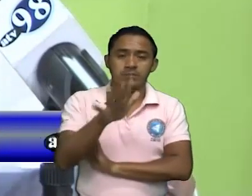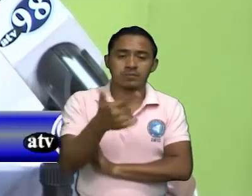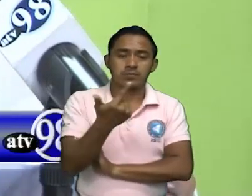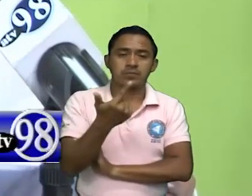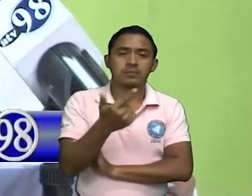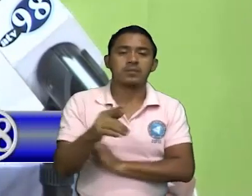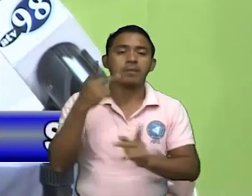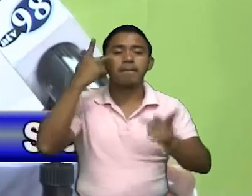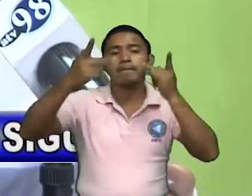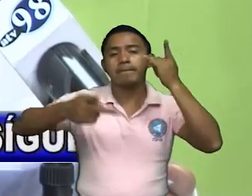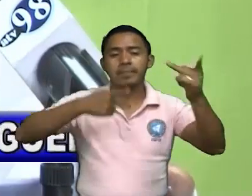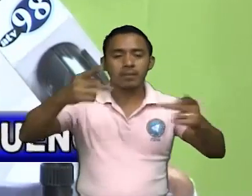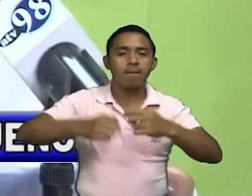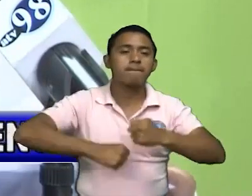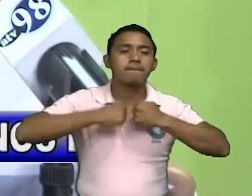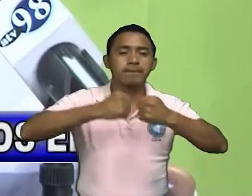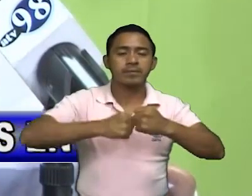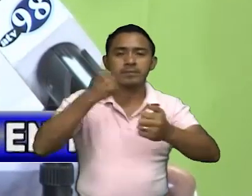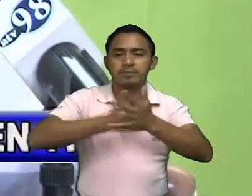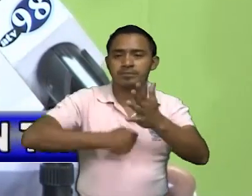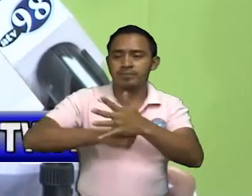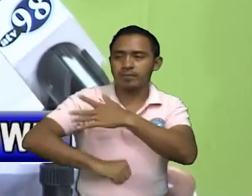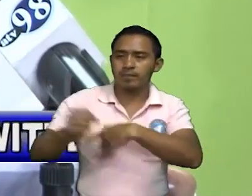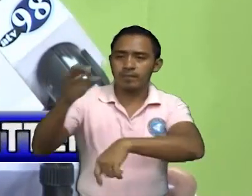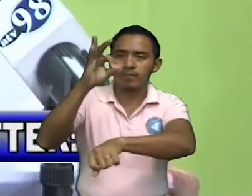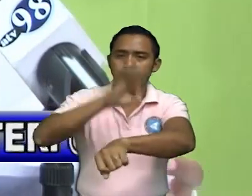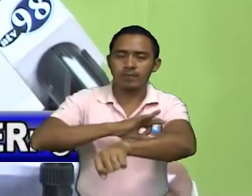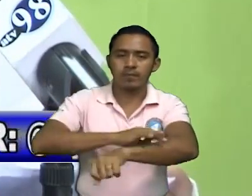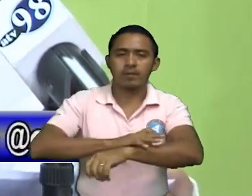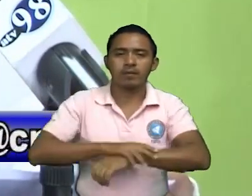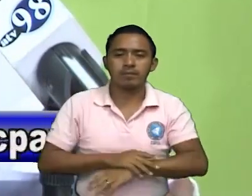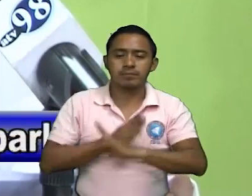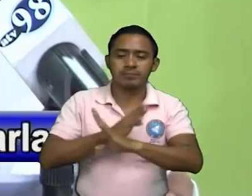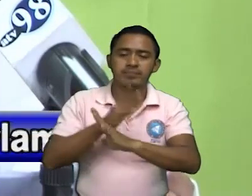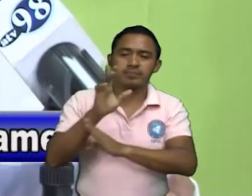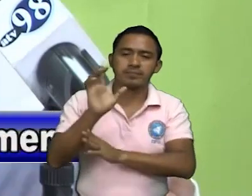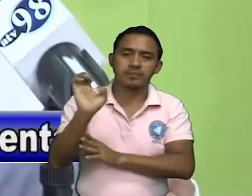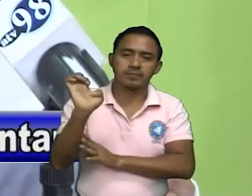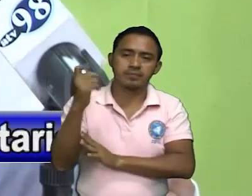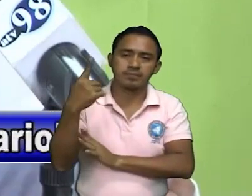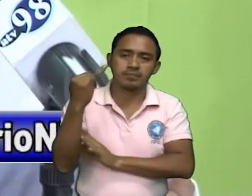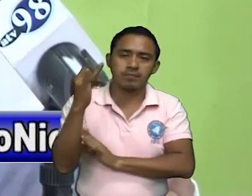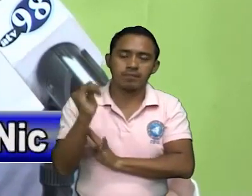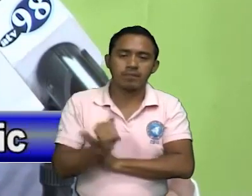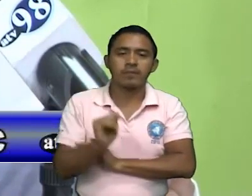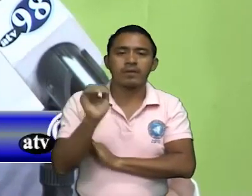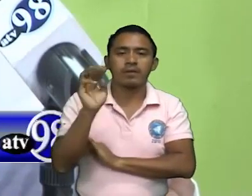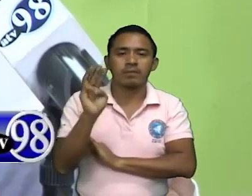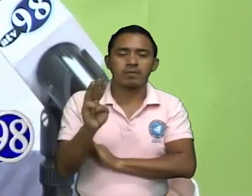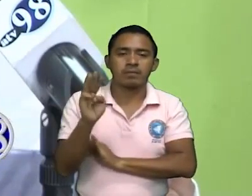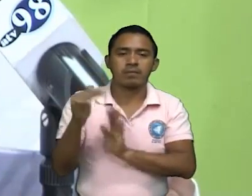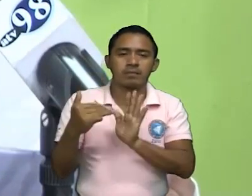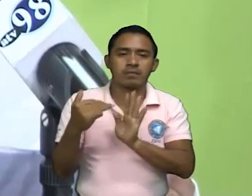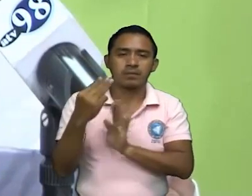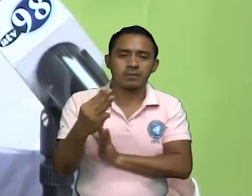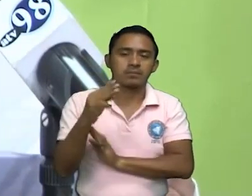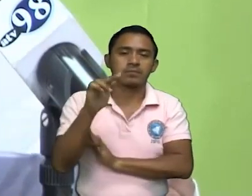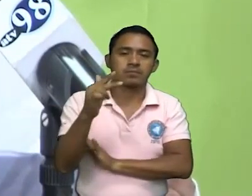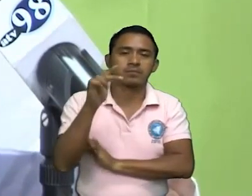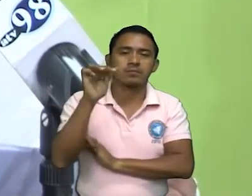373.547 visitas para fortalecer la lucha antiepidémica. Se trataron